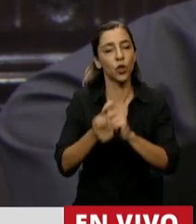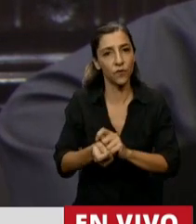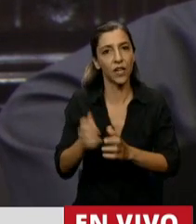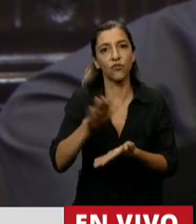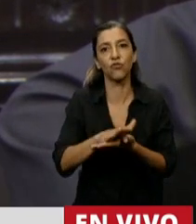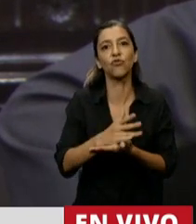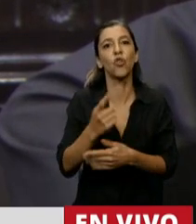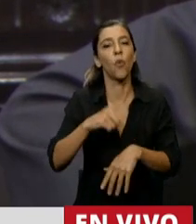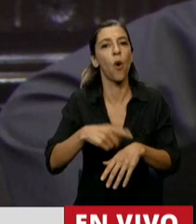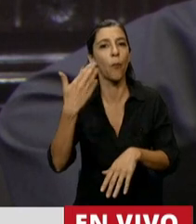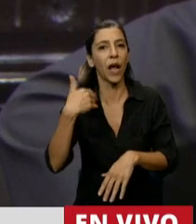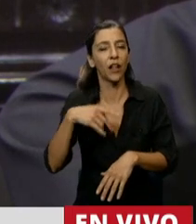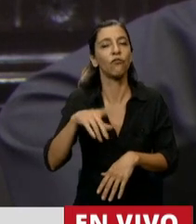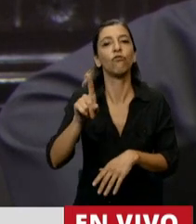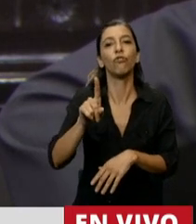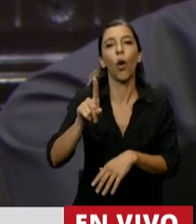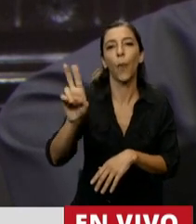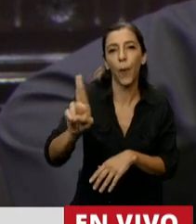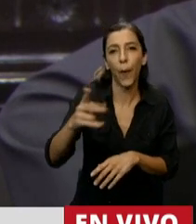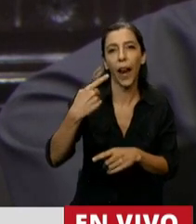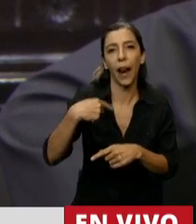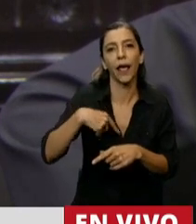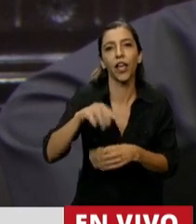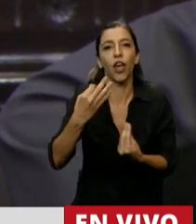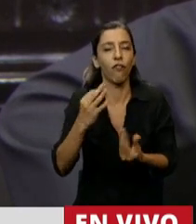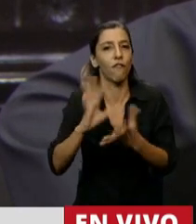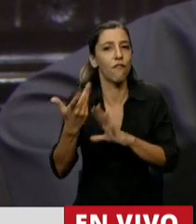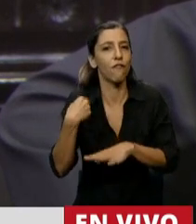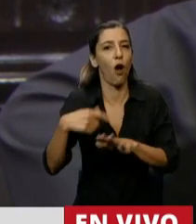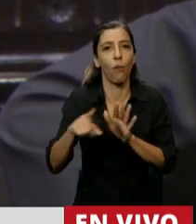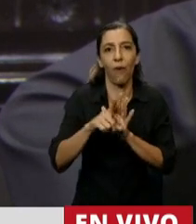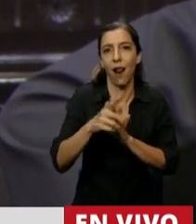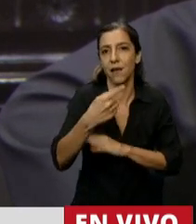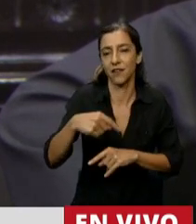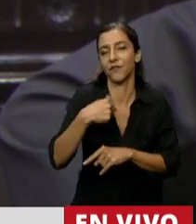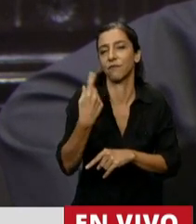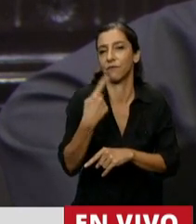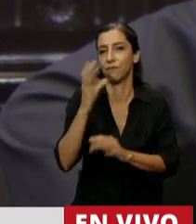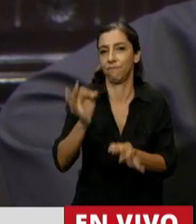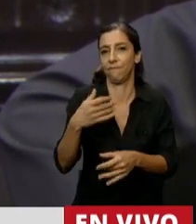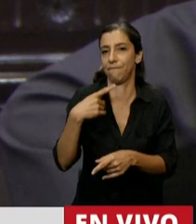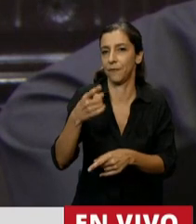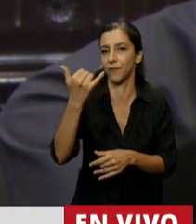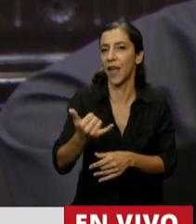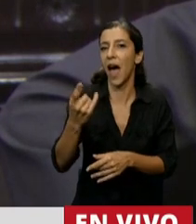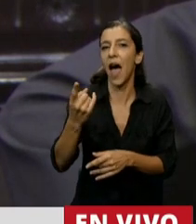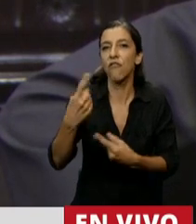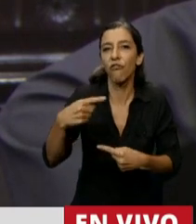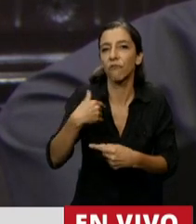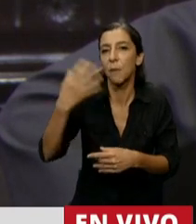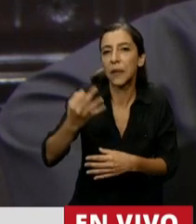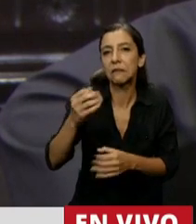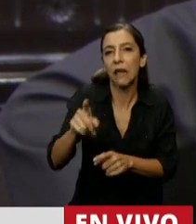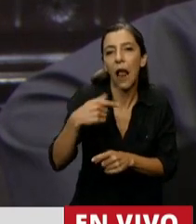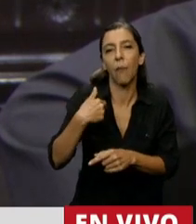diplomático, tratando de darle y corrigiendo, digamos, esta inequidad que esto generaba. Dijimos también empezar por